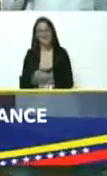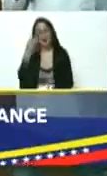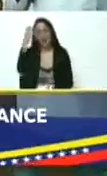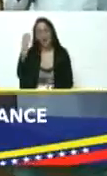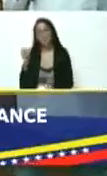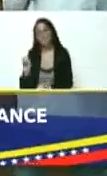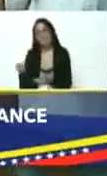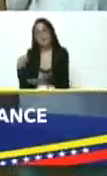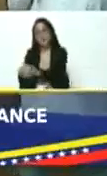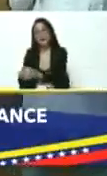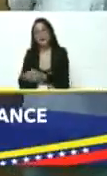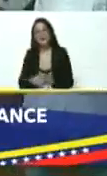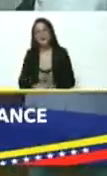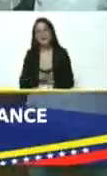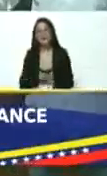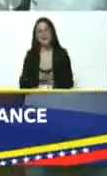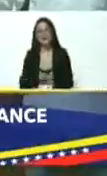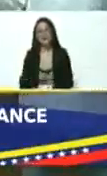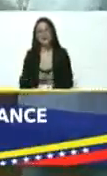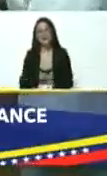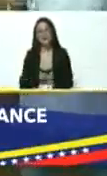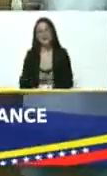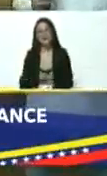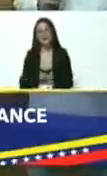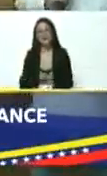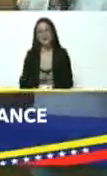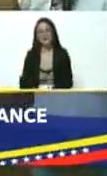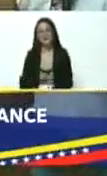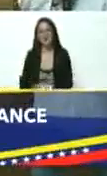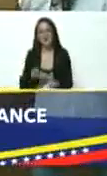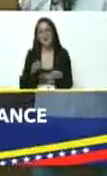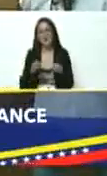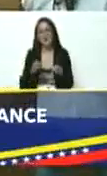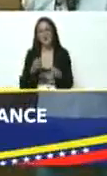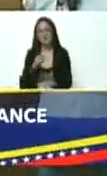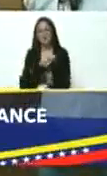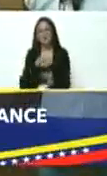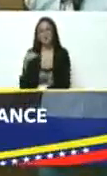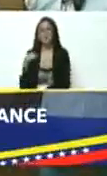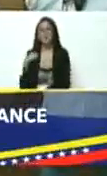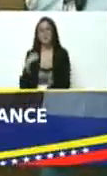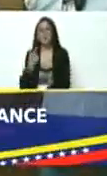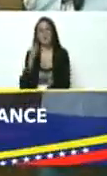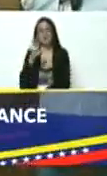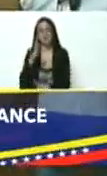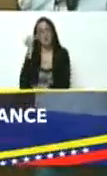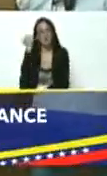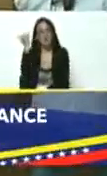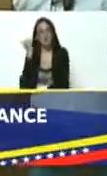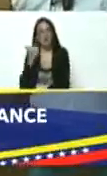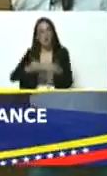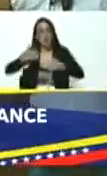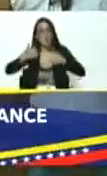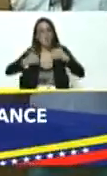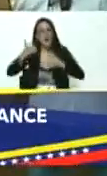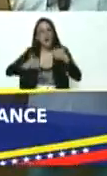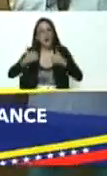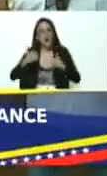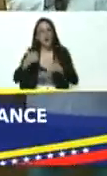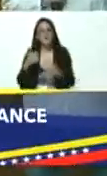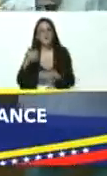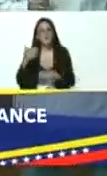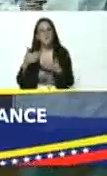¿Qué dices tú, Terán? Mira, tú que lo sabes todo. Hablando de los costos del sector privado, Para que usted tenga una idea, ¿no?, de comparar el sistema público con el